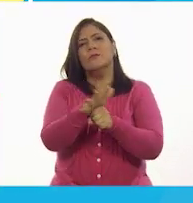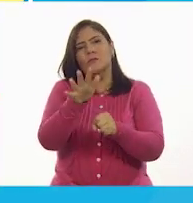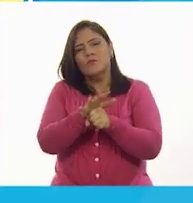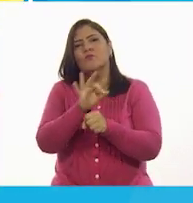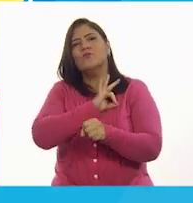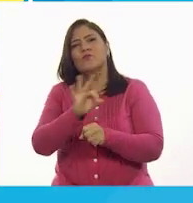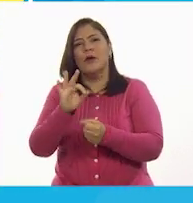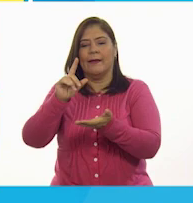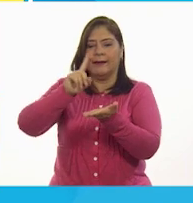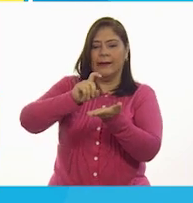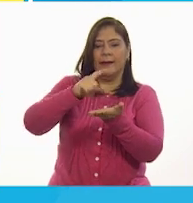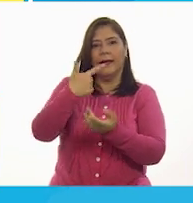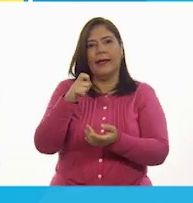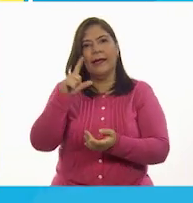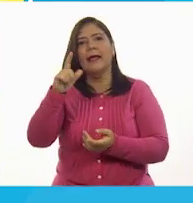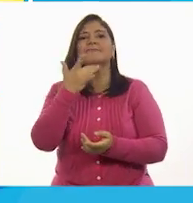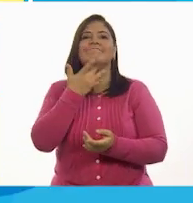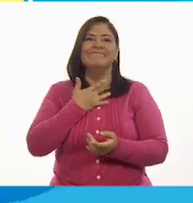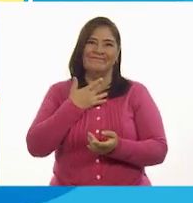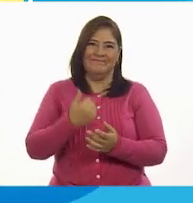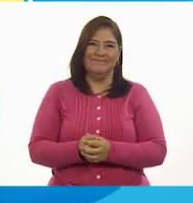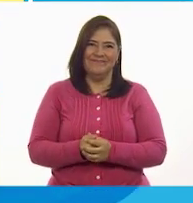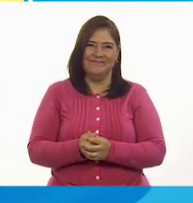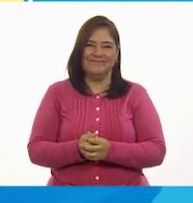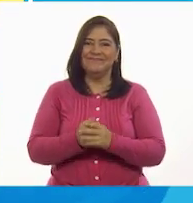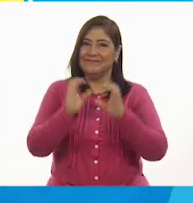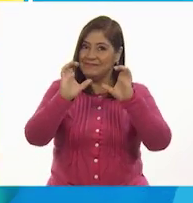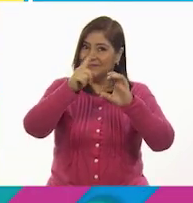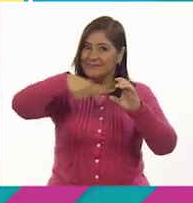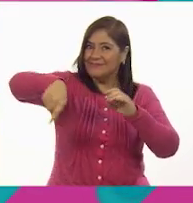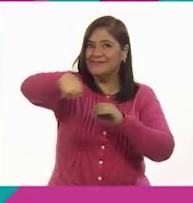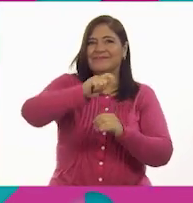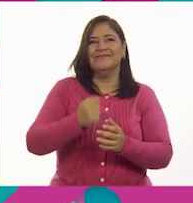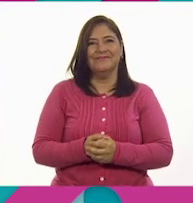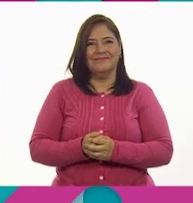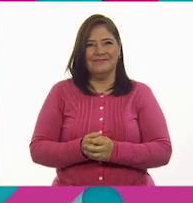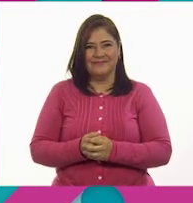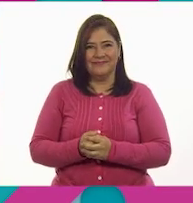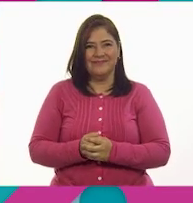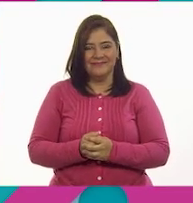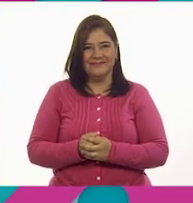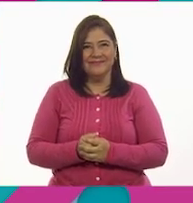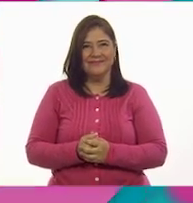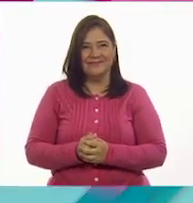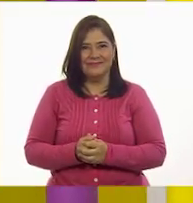usa desinfectantes a base de alcohol. ¡Cuídate!